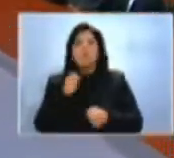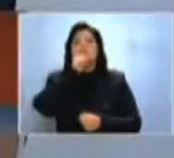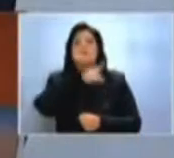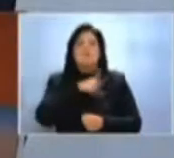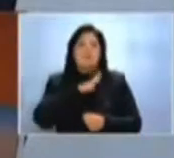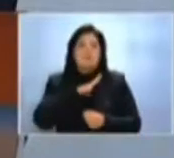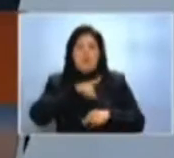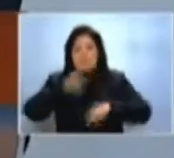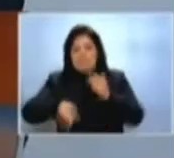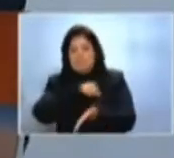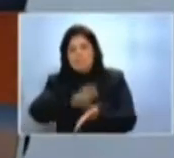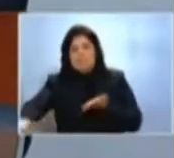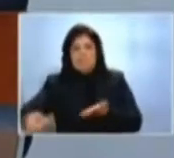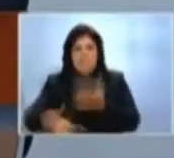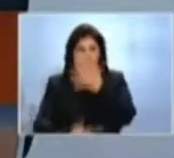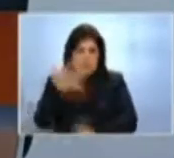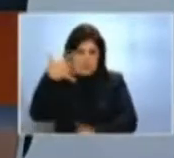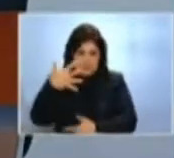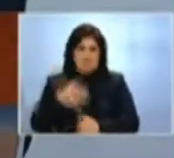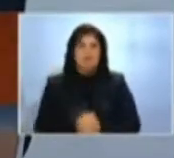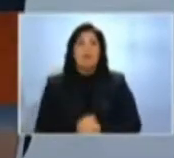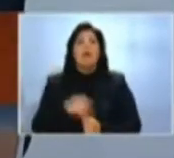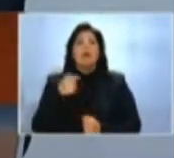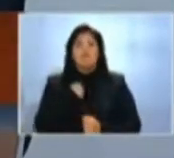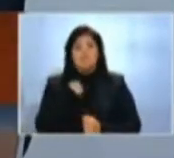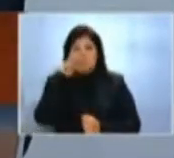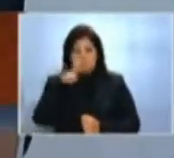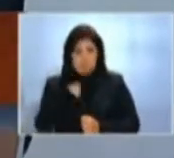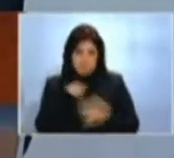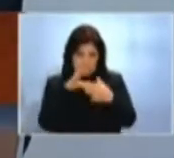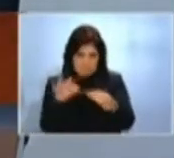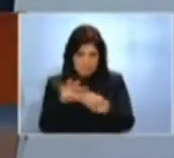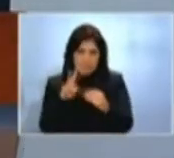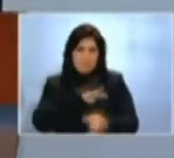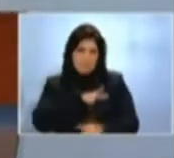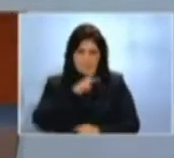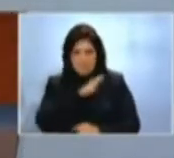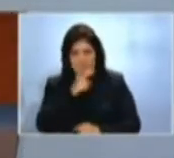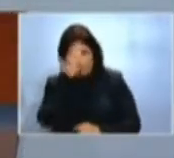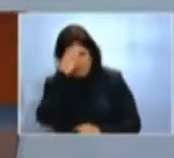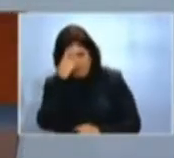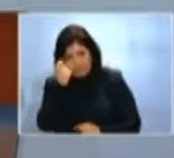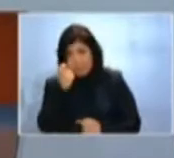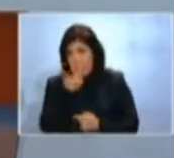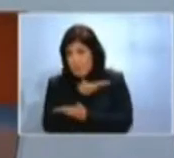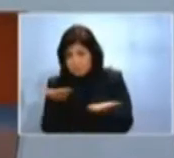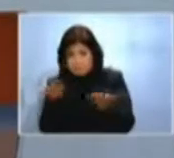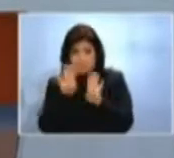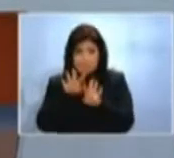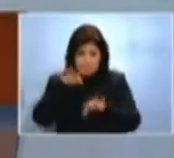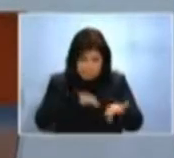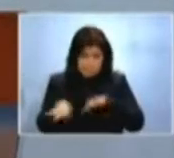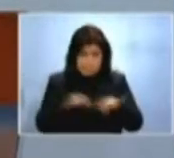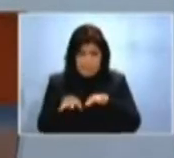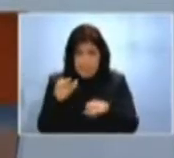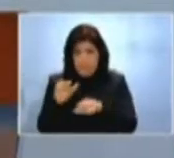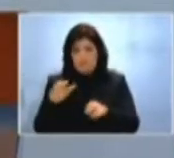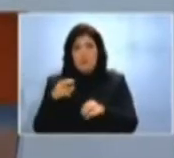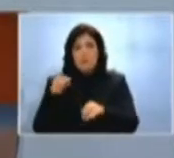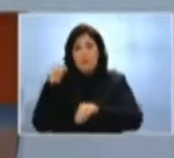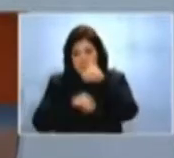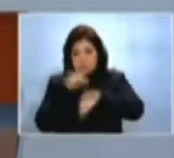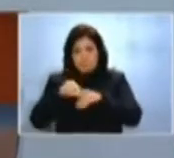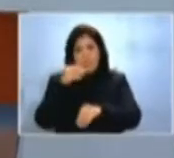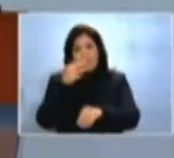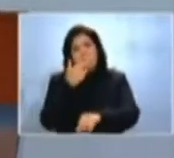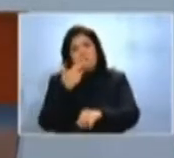a este asunto. Por la noche, incluso, la presidencia de la República pidió perdón, pidió disculpas